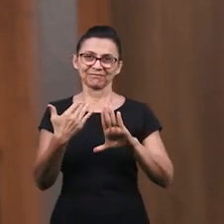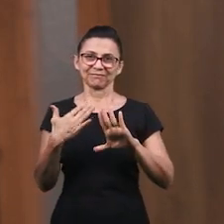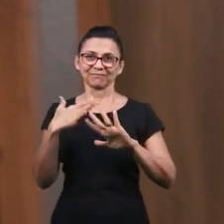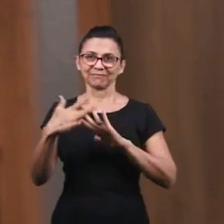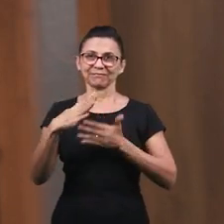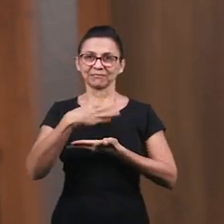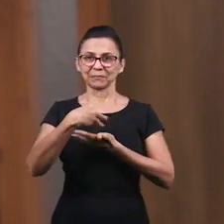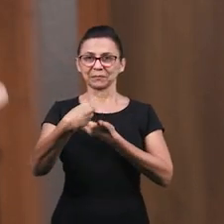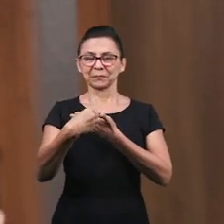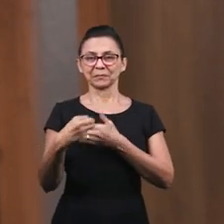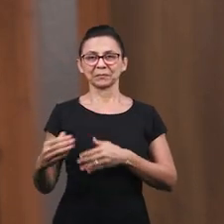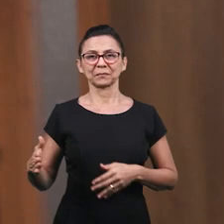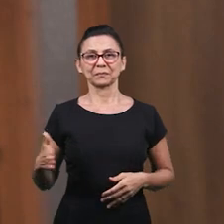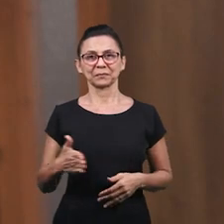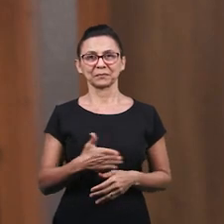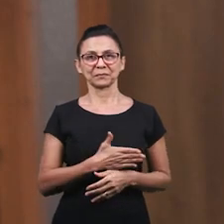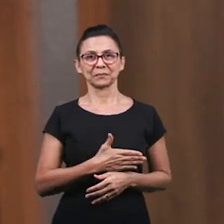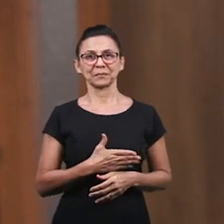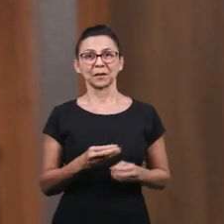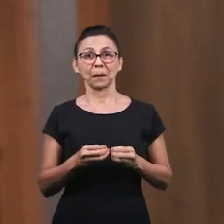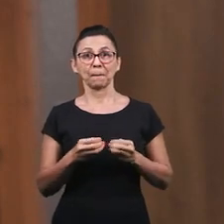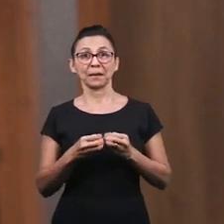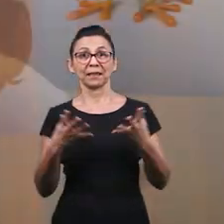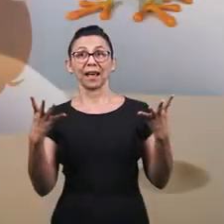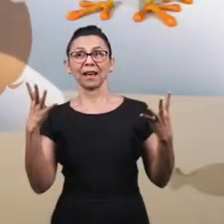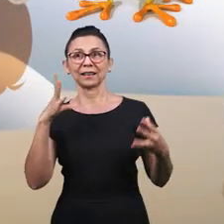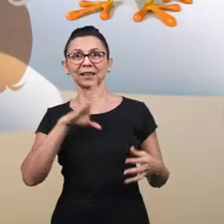loor Maravilla es el amor de Dios.